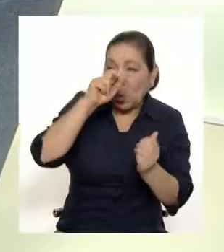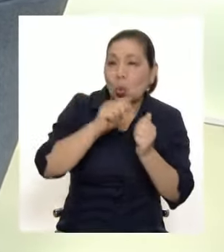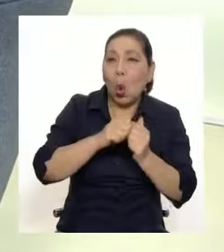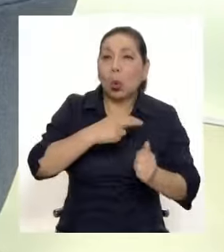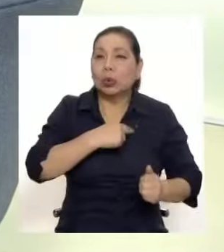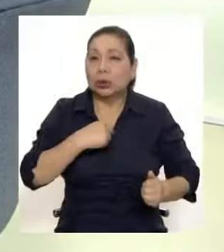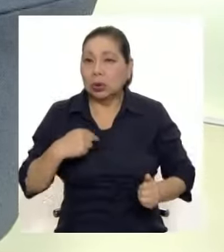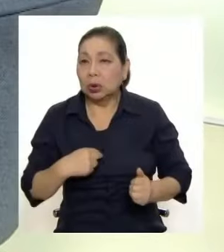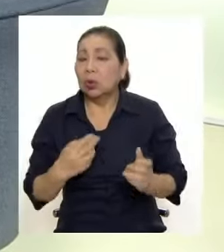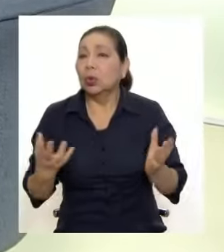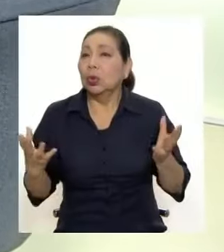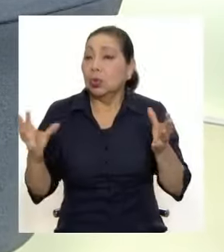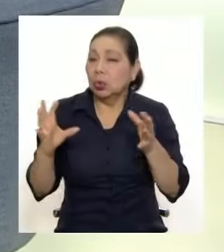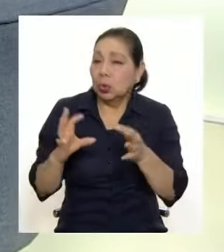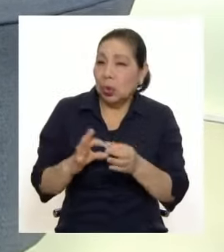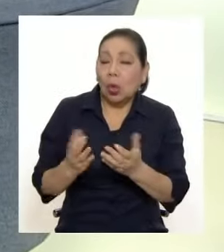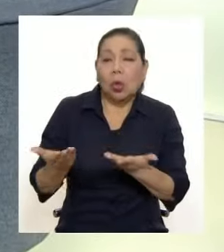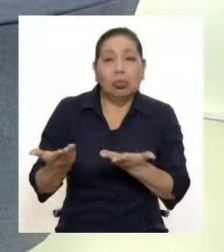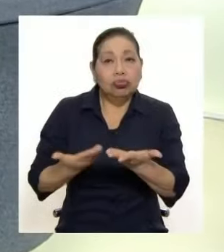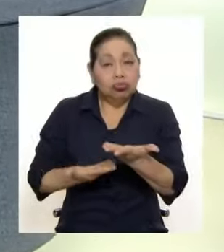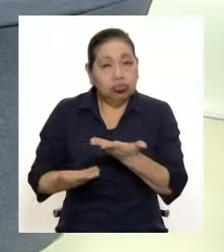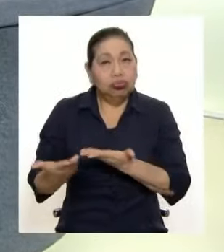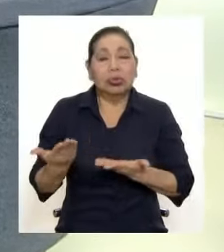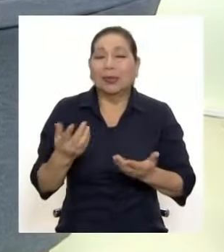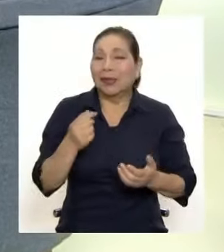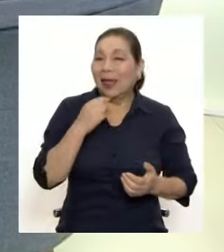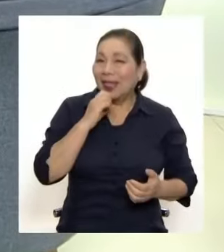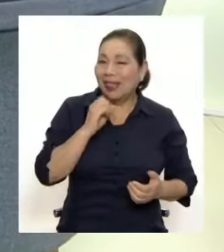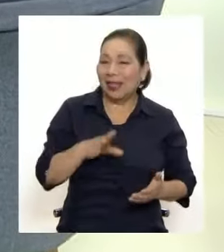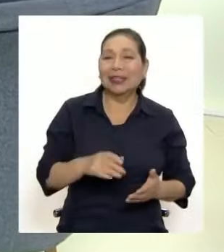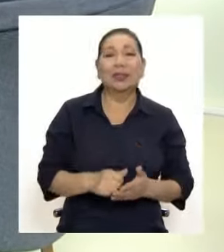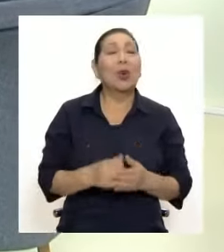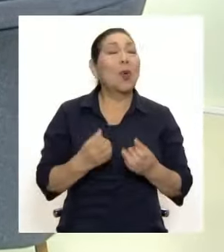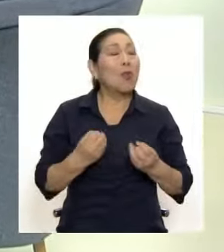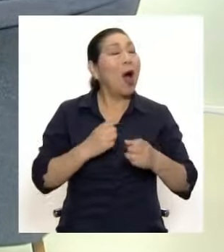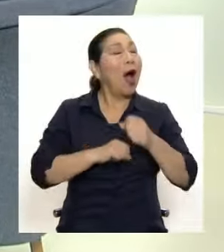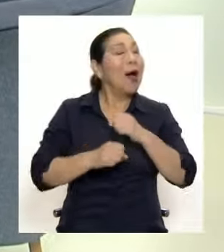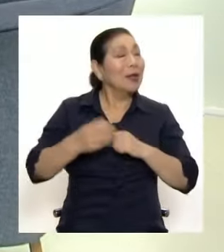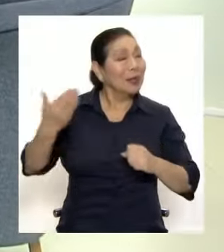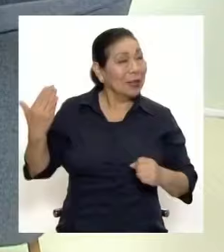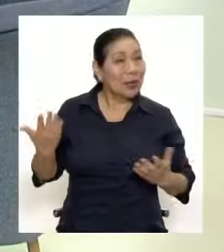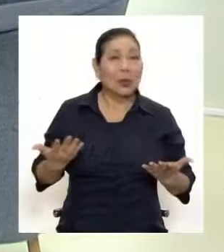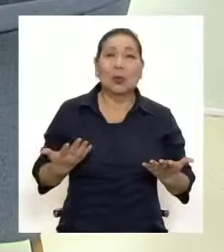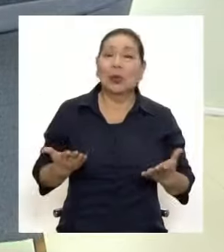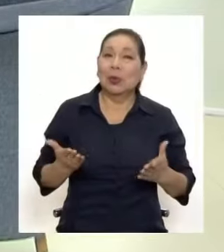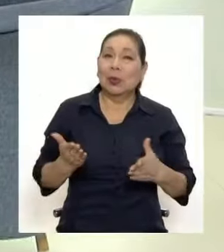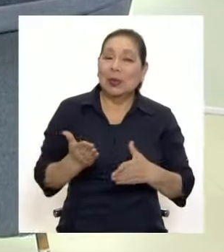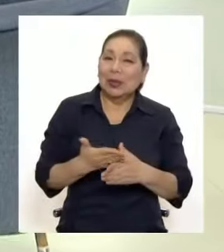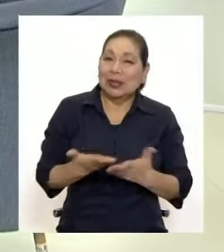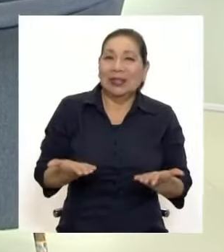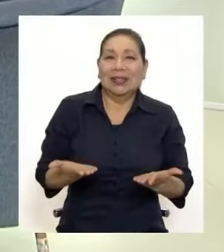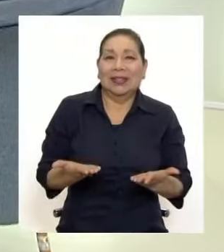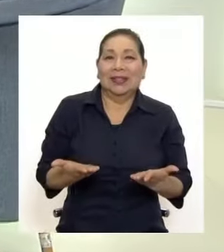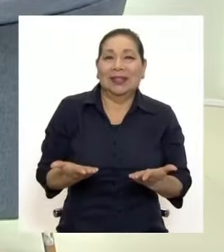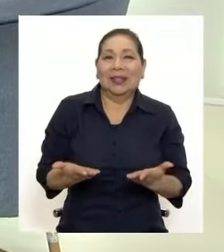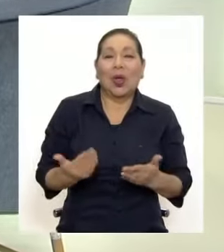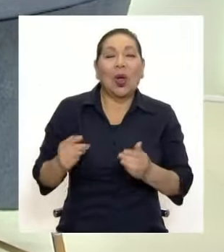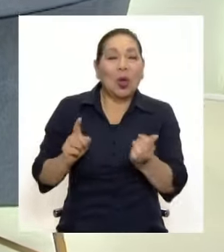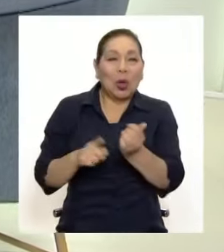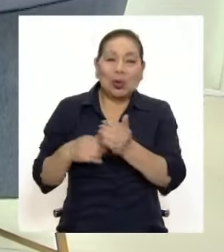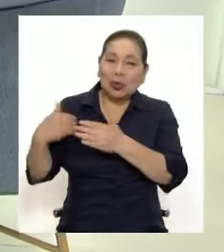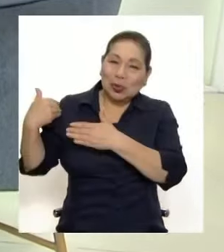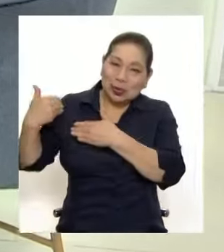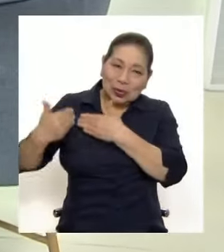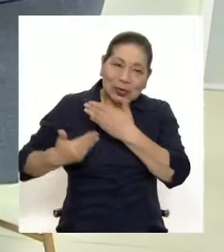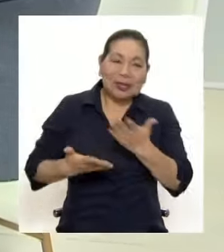hemos hemos abrazado a la comunidad china como usted señalaba muchos años atrás parte de nuestra tradición